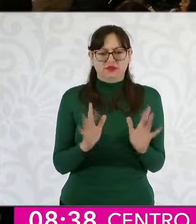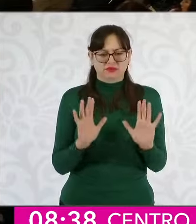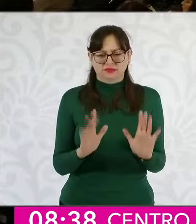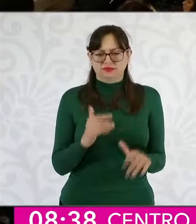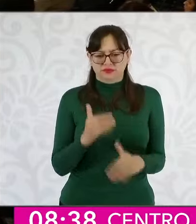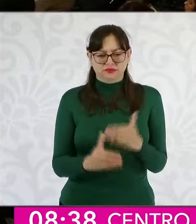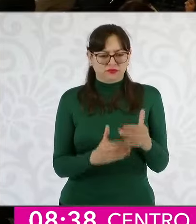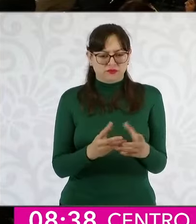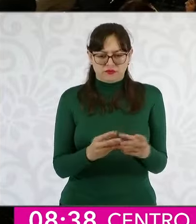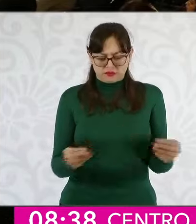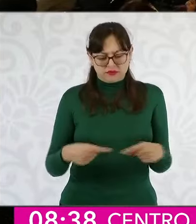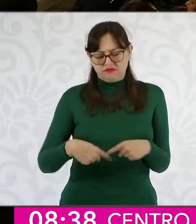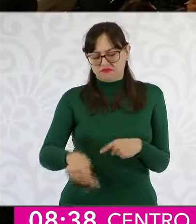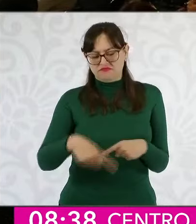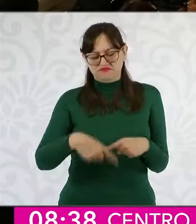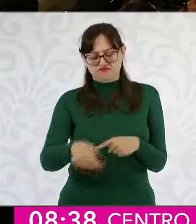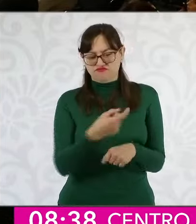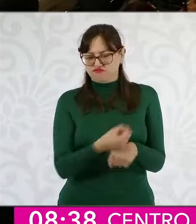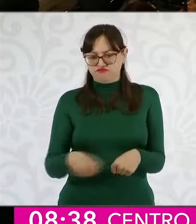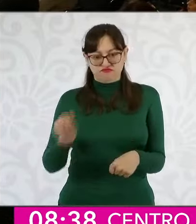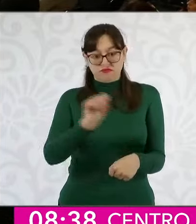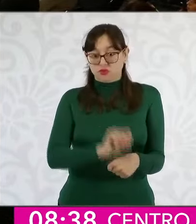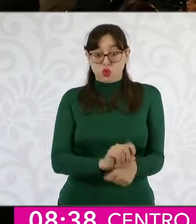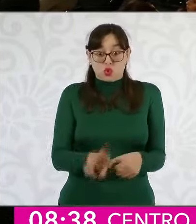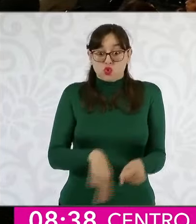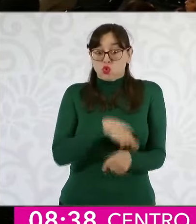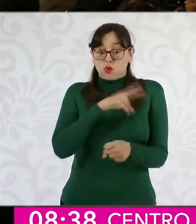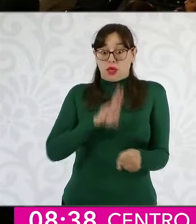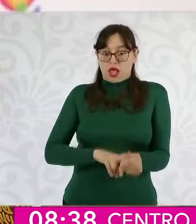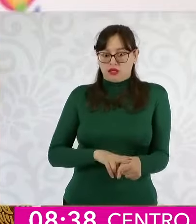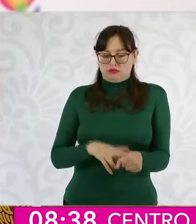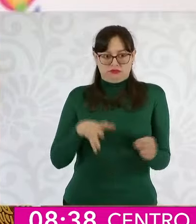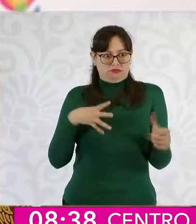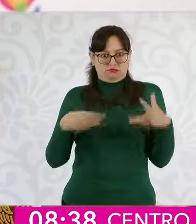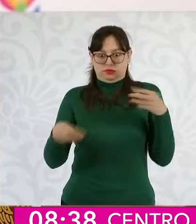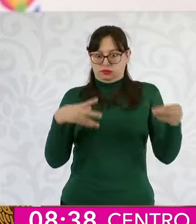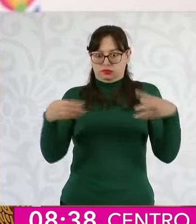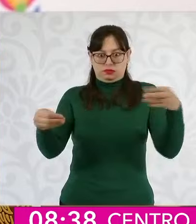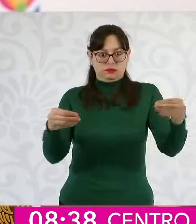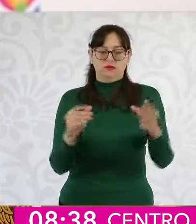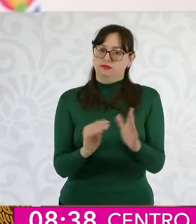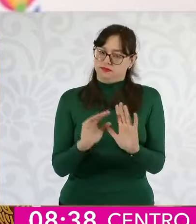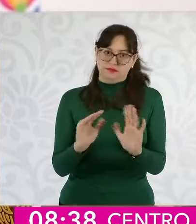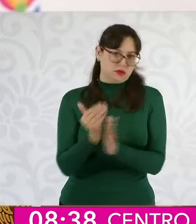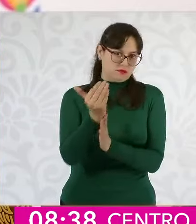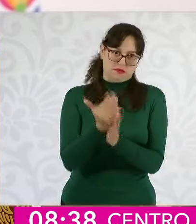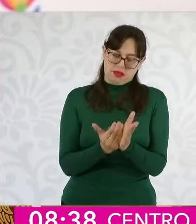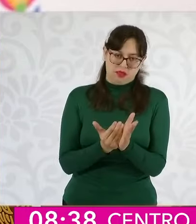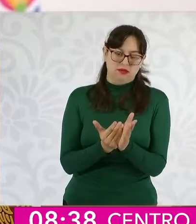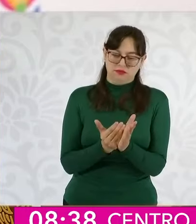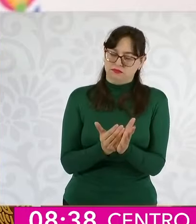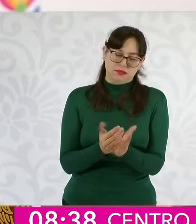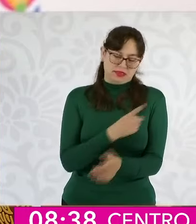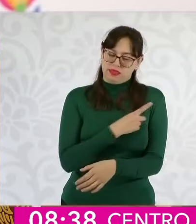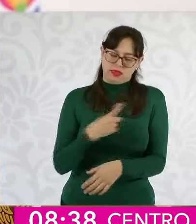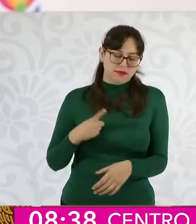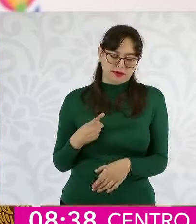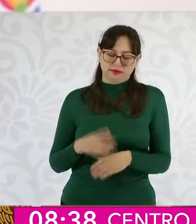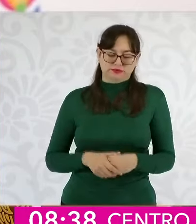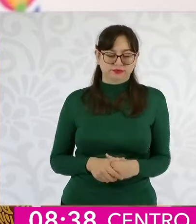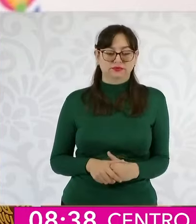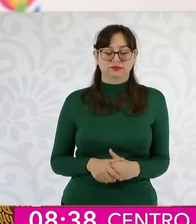que se resuelva esta misma semana. Pero es algo, es parte, digamos, de este protocolo que se tiene.